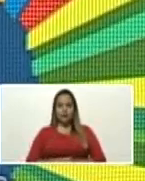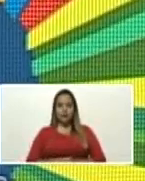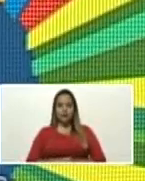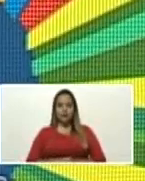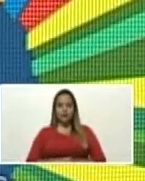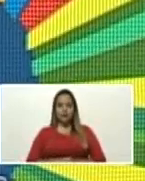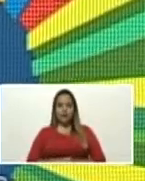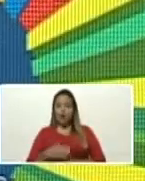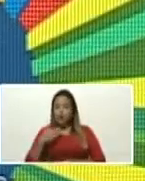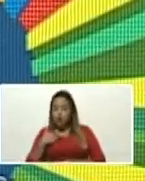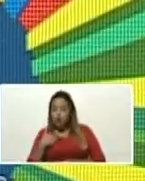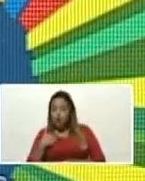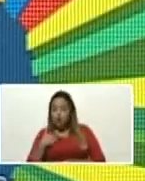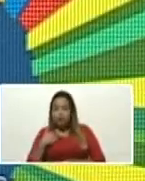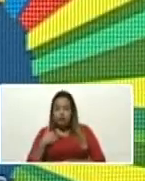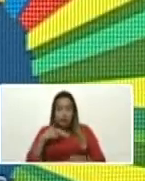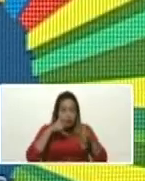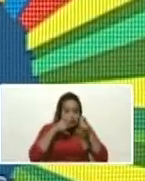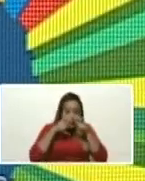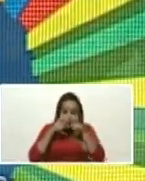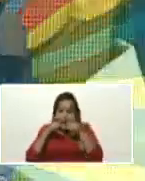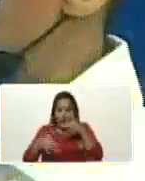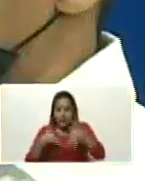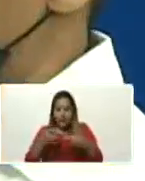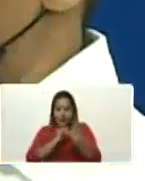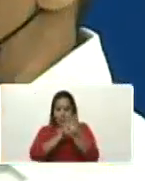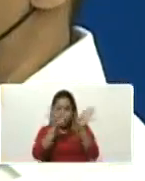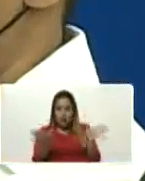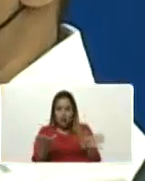Estuve pendiente de la jornada que tuvieron en la mañana.